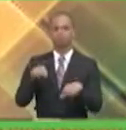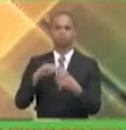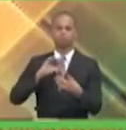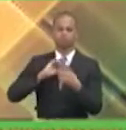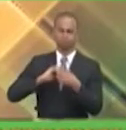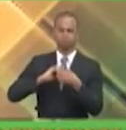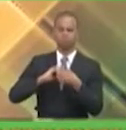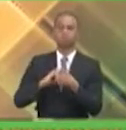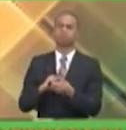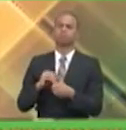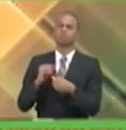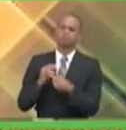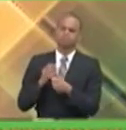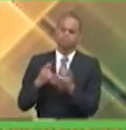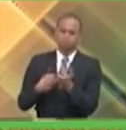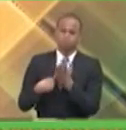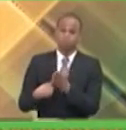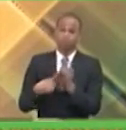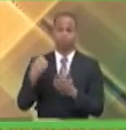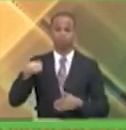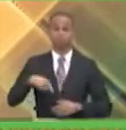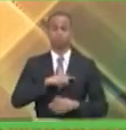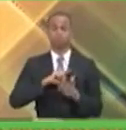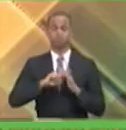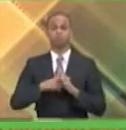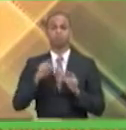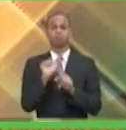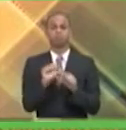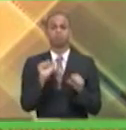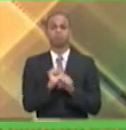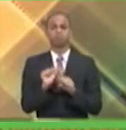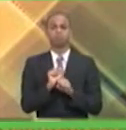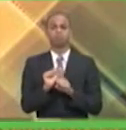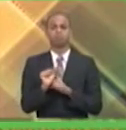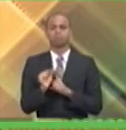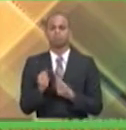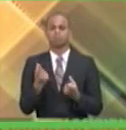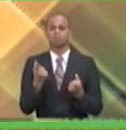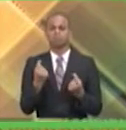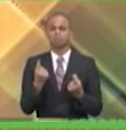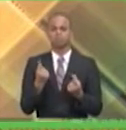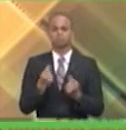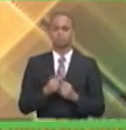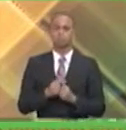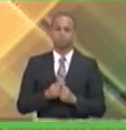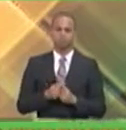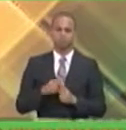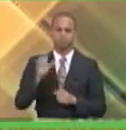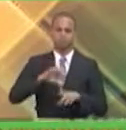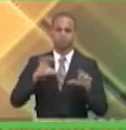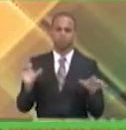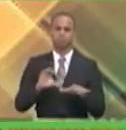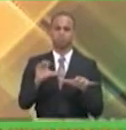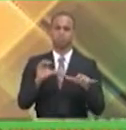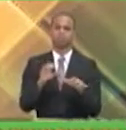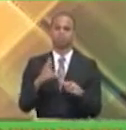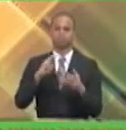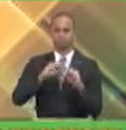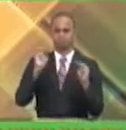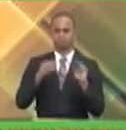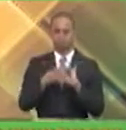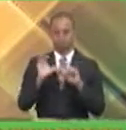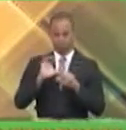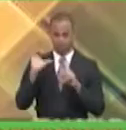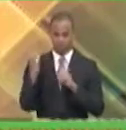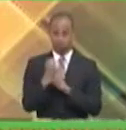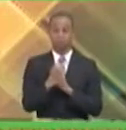nosotros comenzamos a trabajar en la planilla que tiene ya elaborado el Ministerio de Cultura